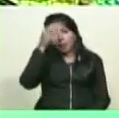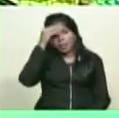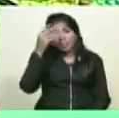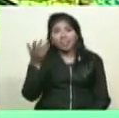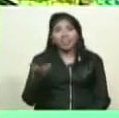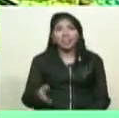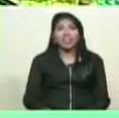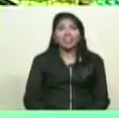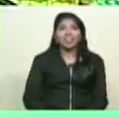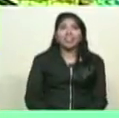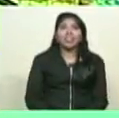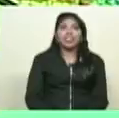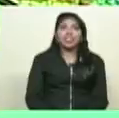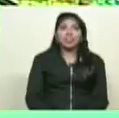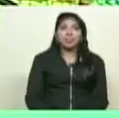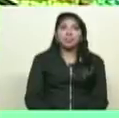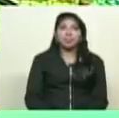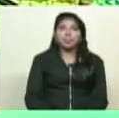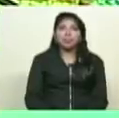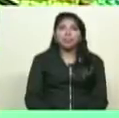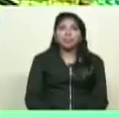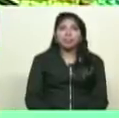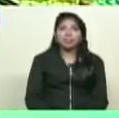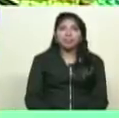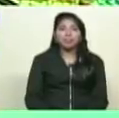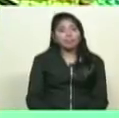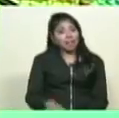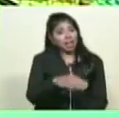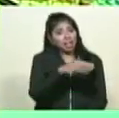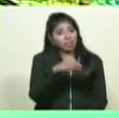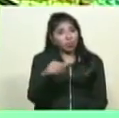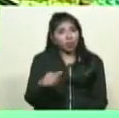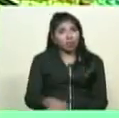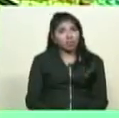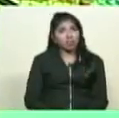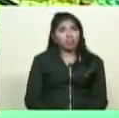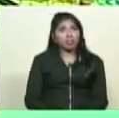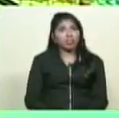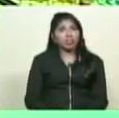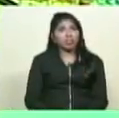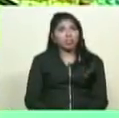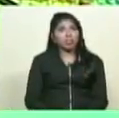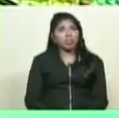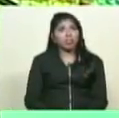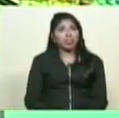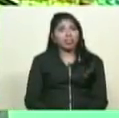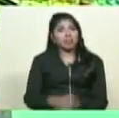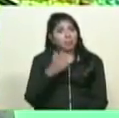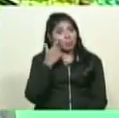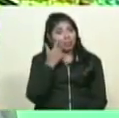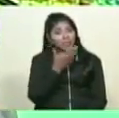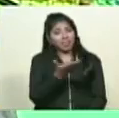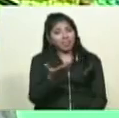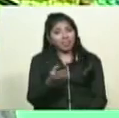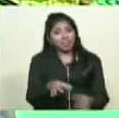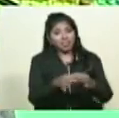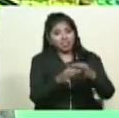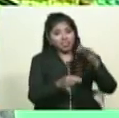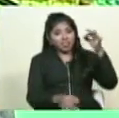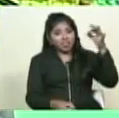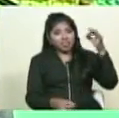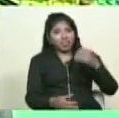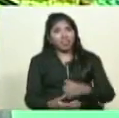caña de azúcar. Hablando de azúcar, ahí está la caña, mira. Mete la